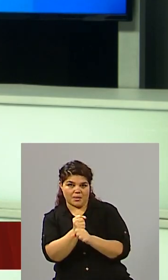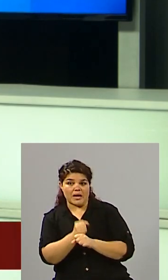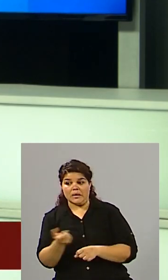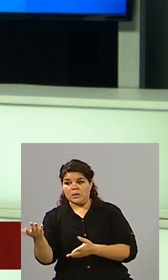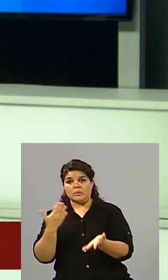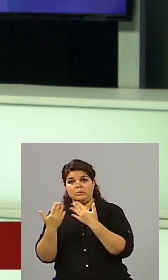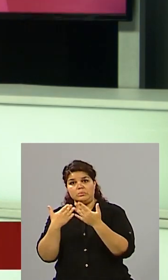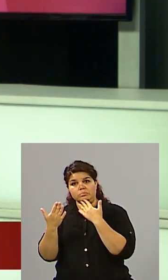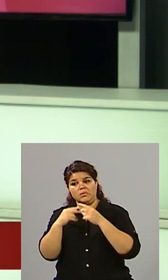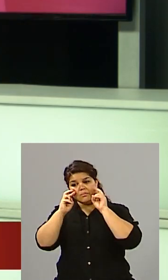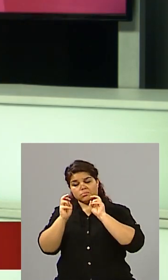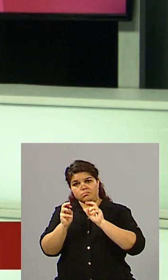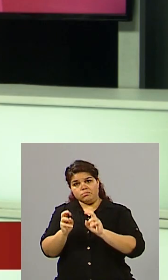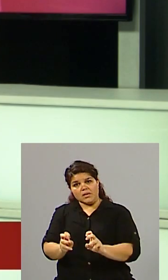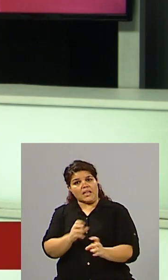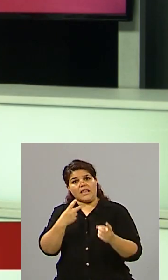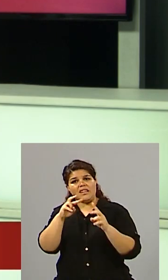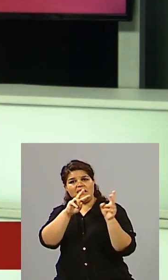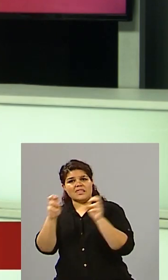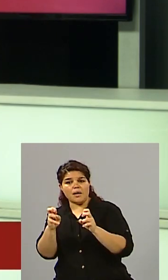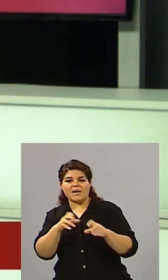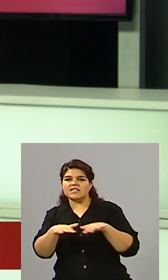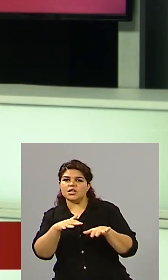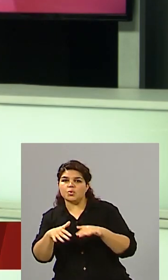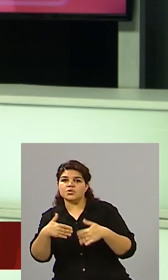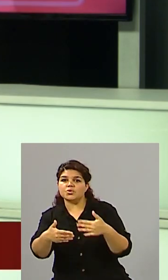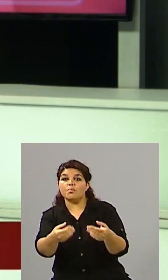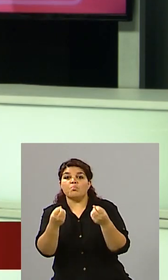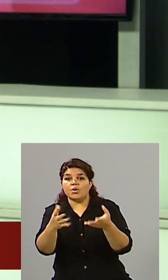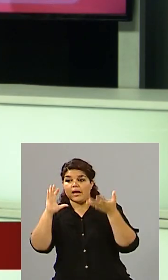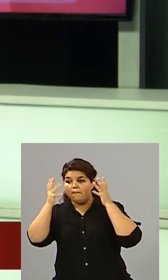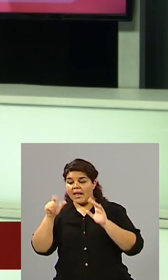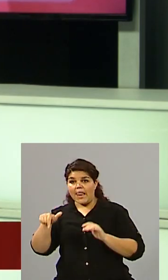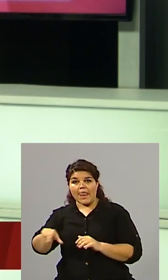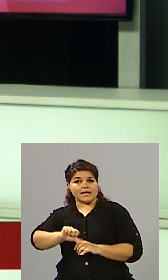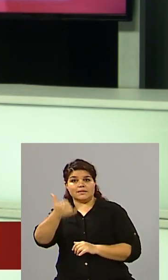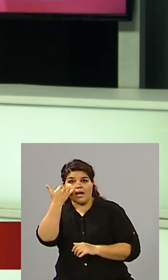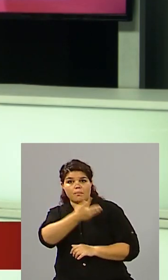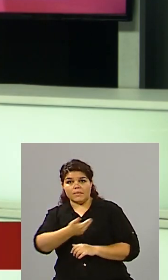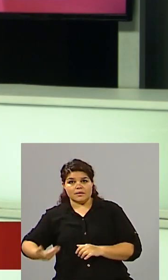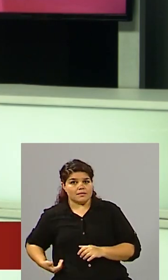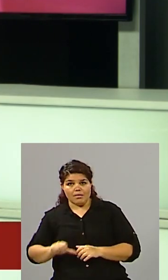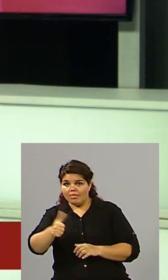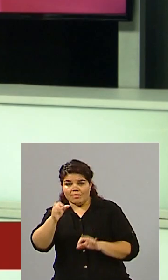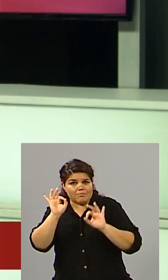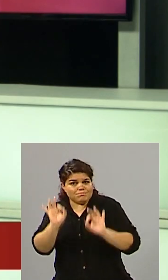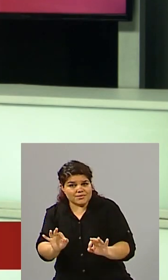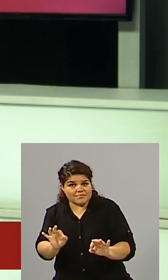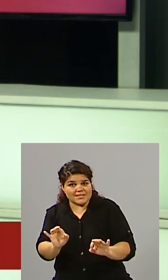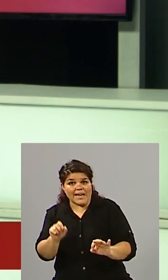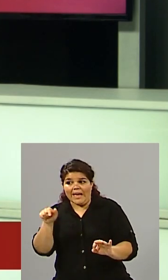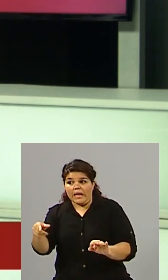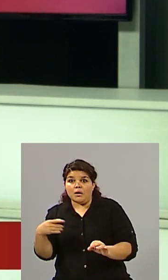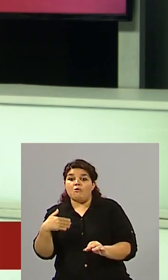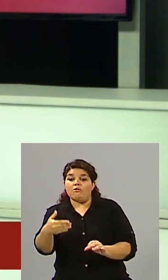político de este escenario que tenemos hoy, previo a que Javier Milei sea ya presidente, es presidente electo, que